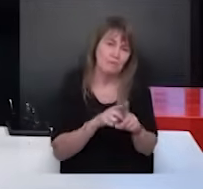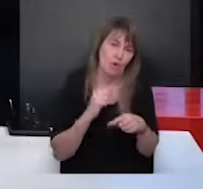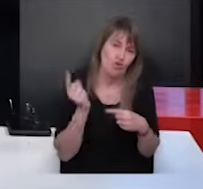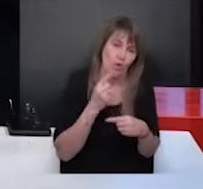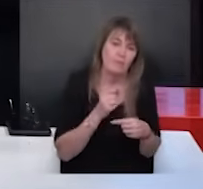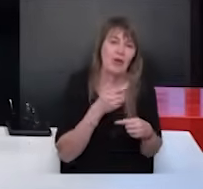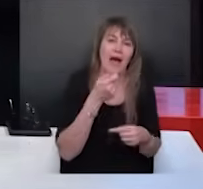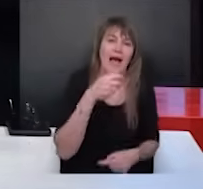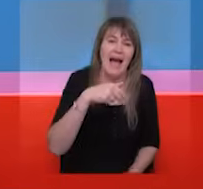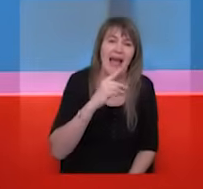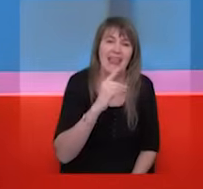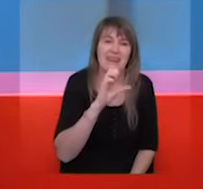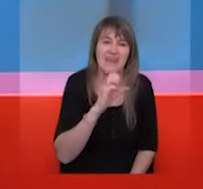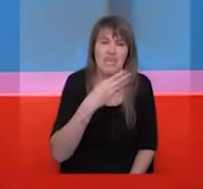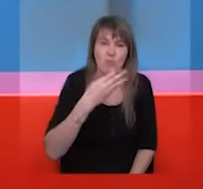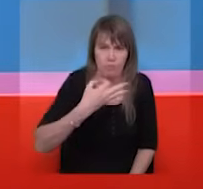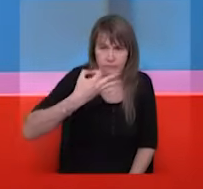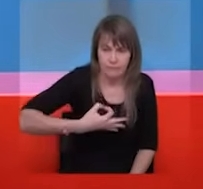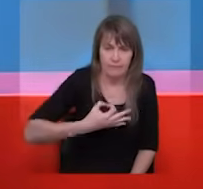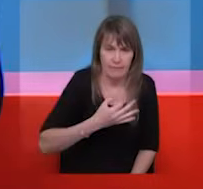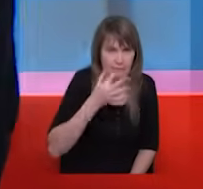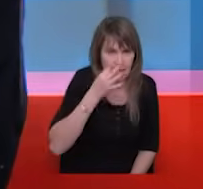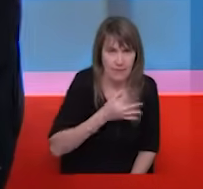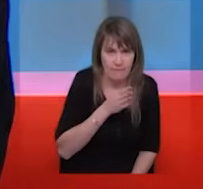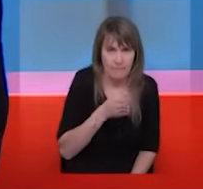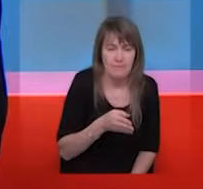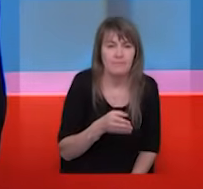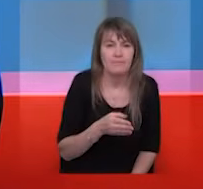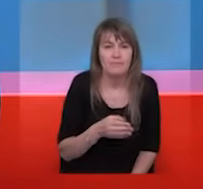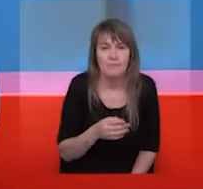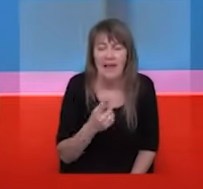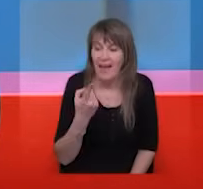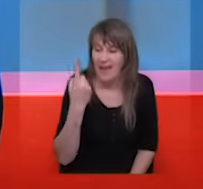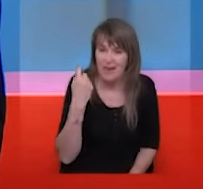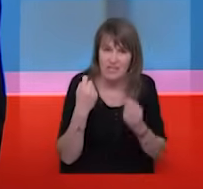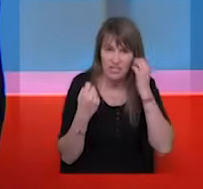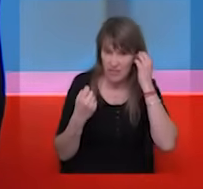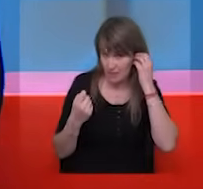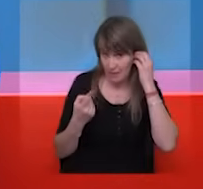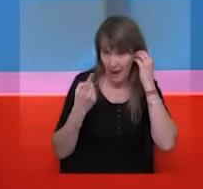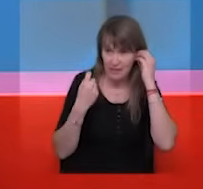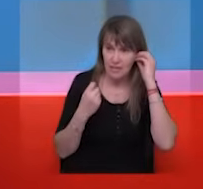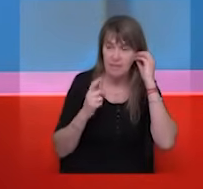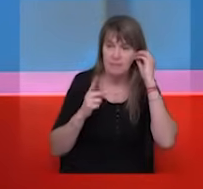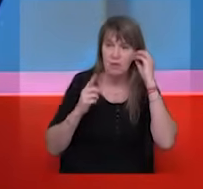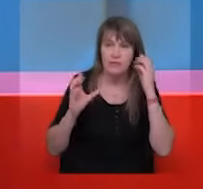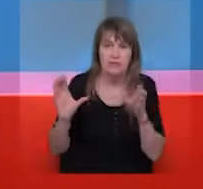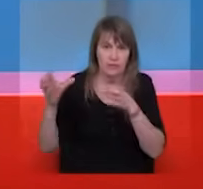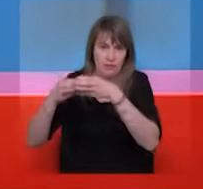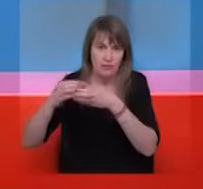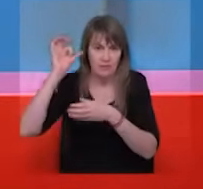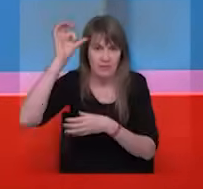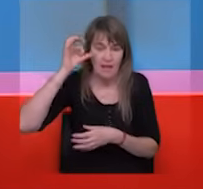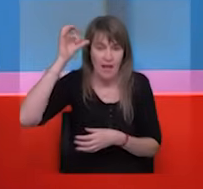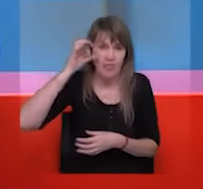andu es muy muy eficiente no y a mí me impresionó mucho Ayer cuando miraba la sesión del senado invito a los televidentes